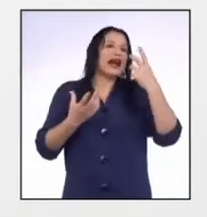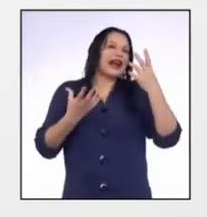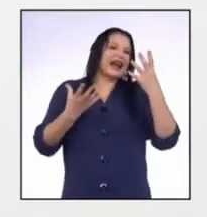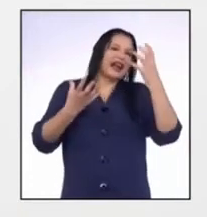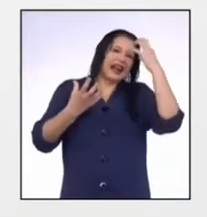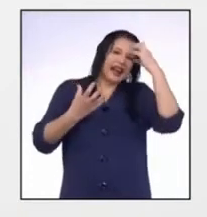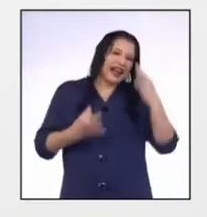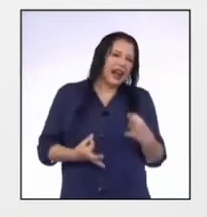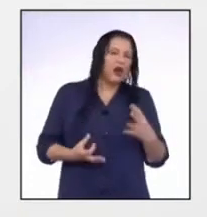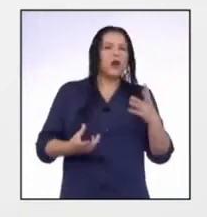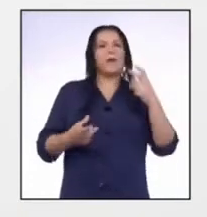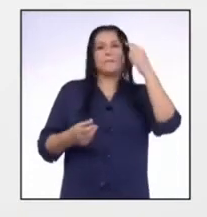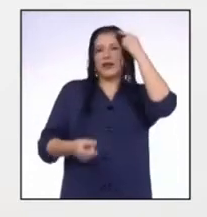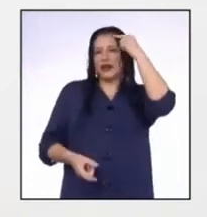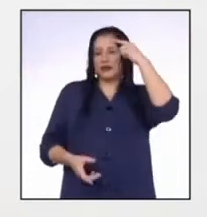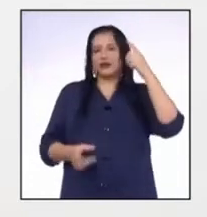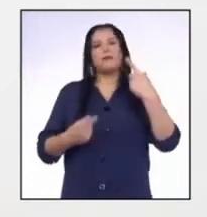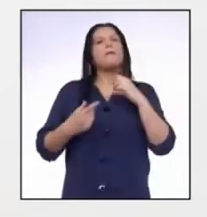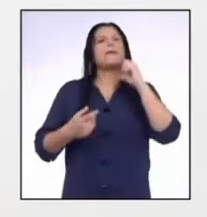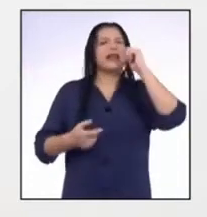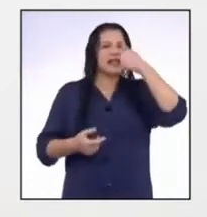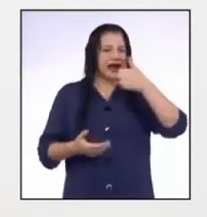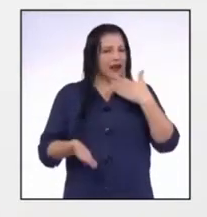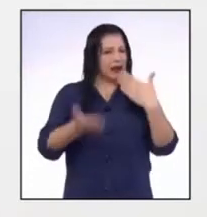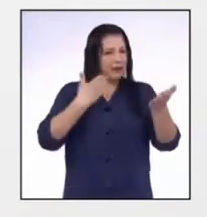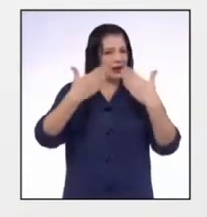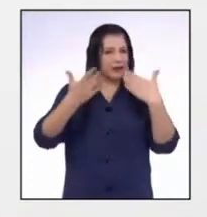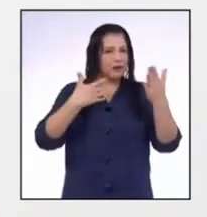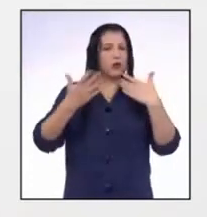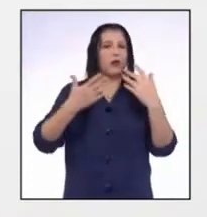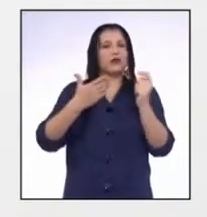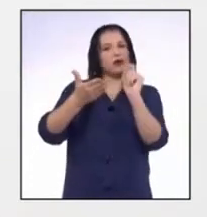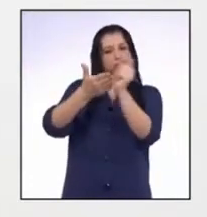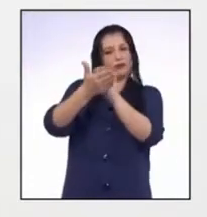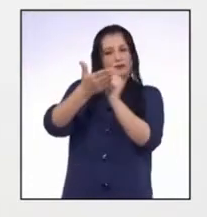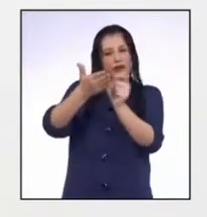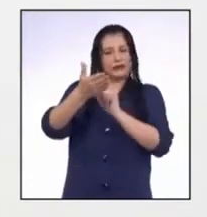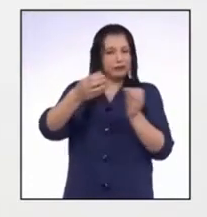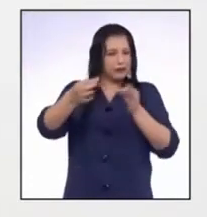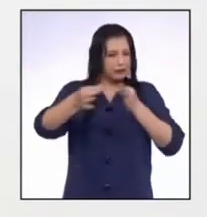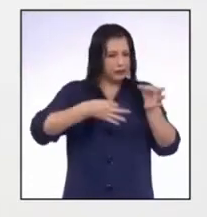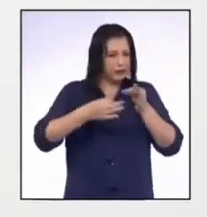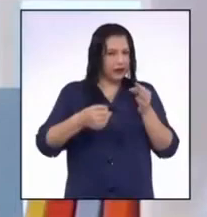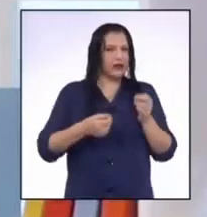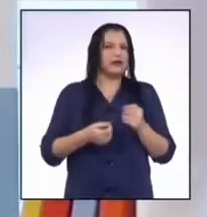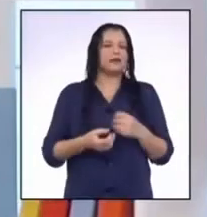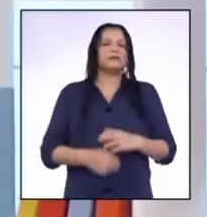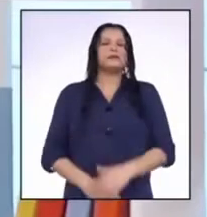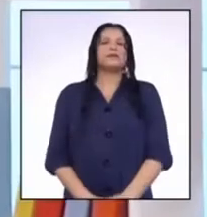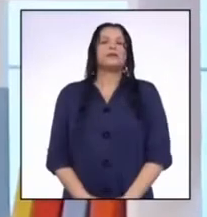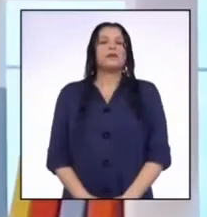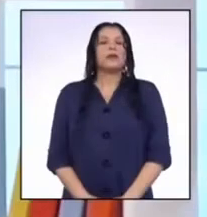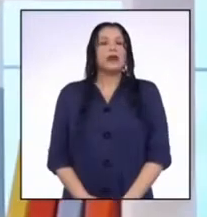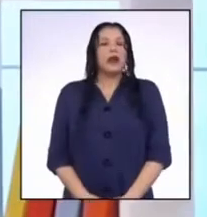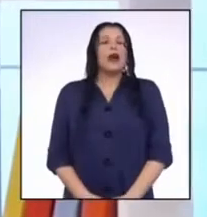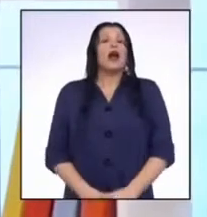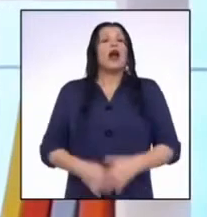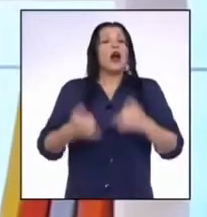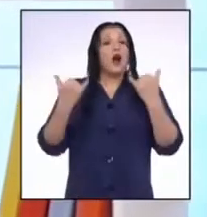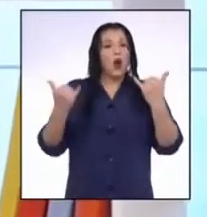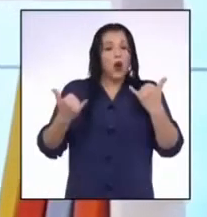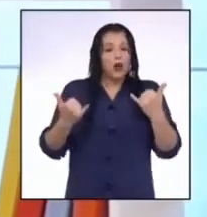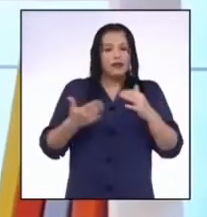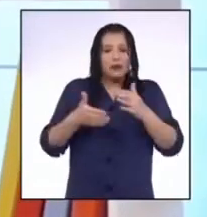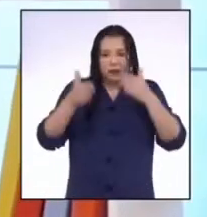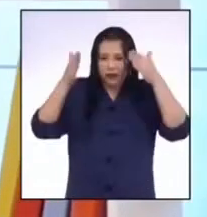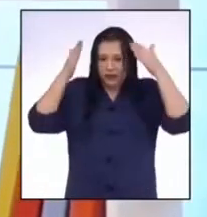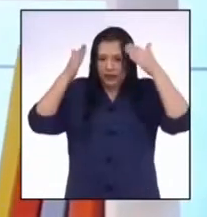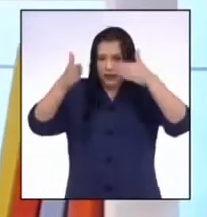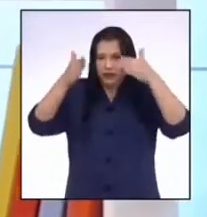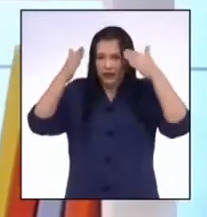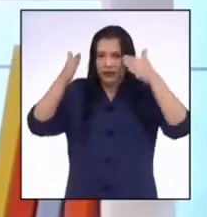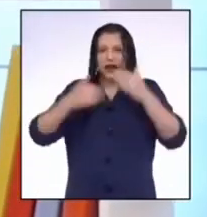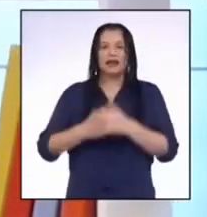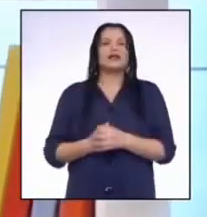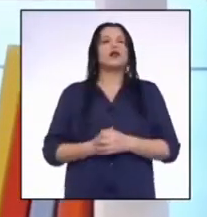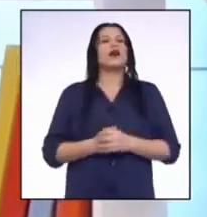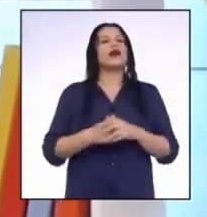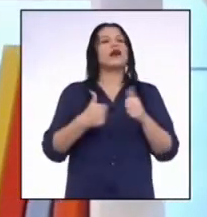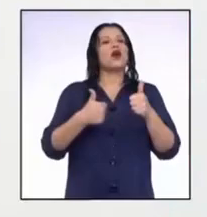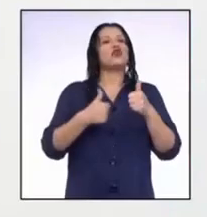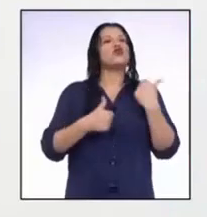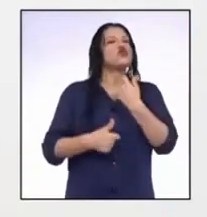más el día de mañana cuando redactemos nuestro texto argumentativo. Claro, hoy nos estamos centrando en la